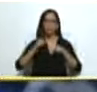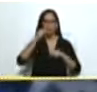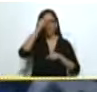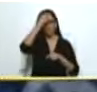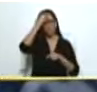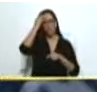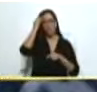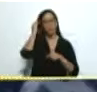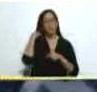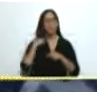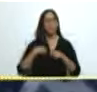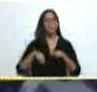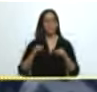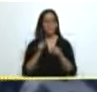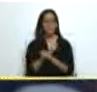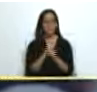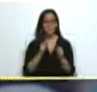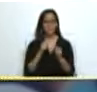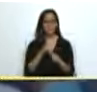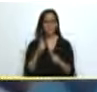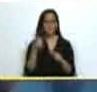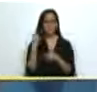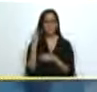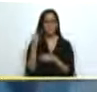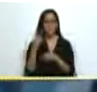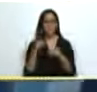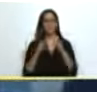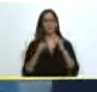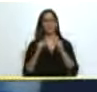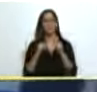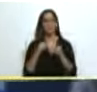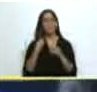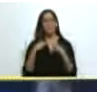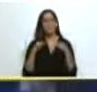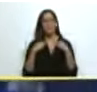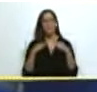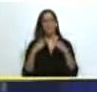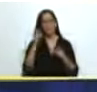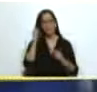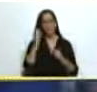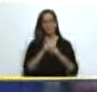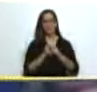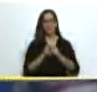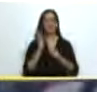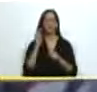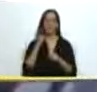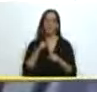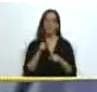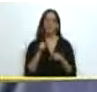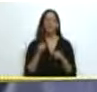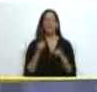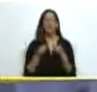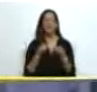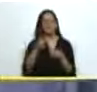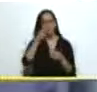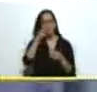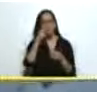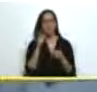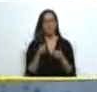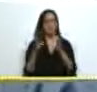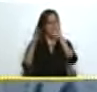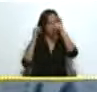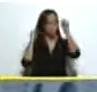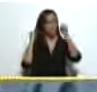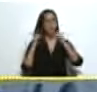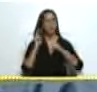cada reunión, cada conversatorio con un mensaje esperanzador, presidente. Usted ha sido vanguardia en materia diplomática, usted